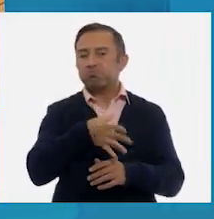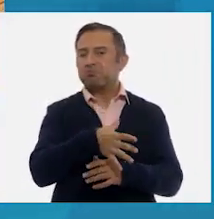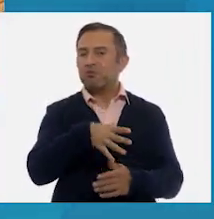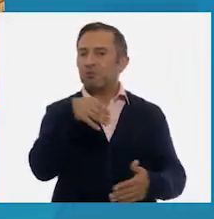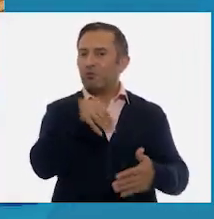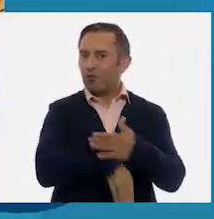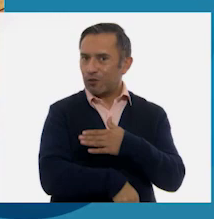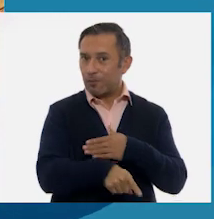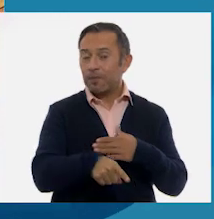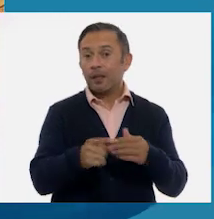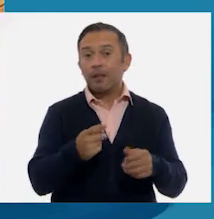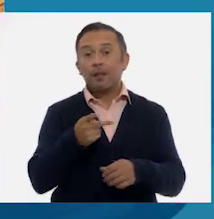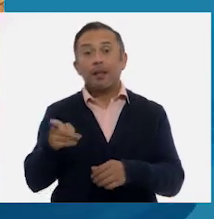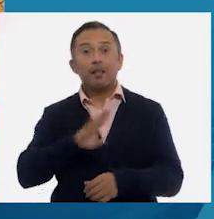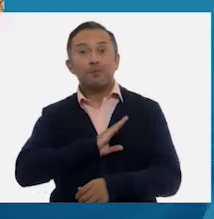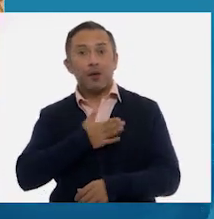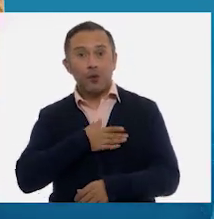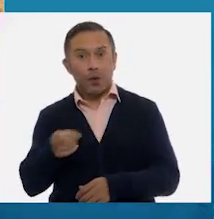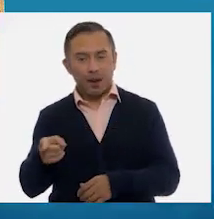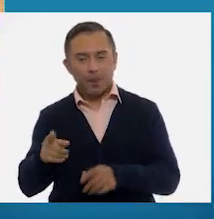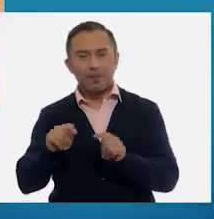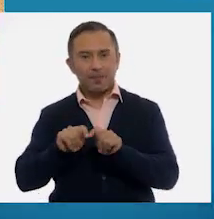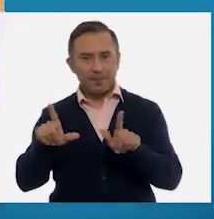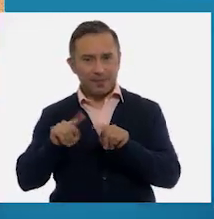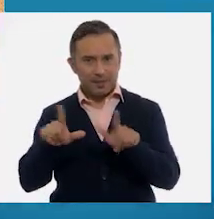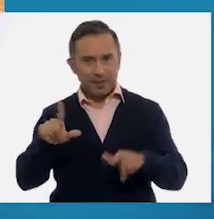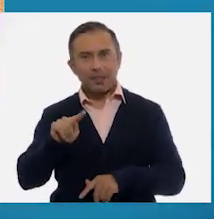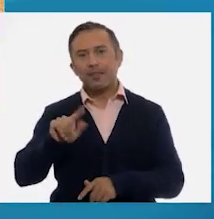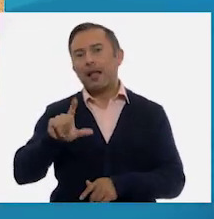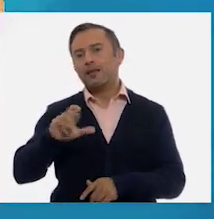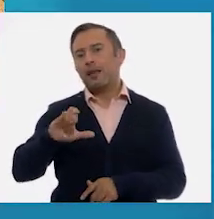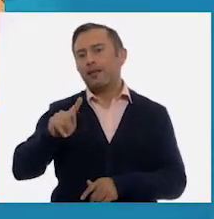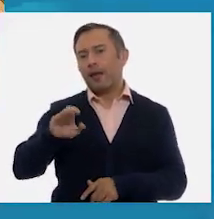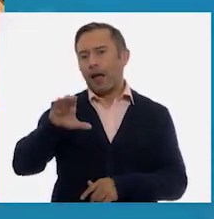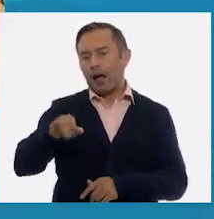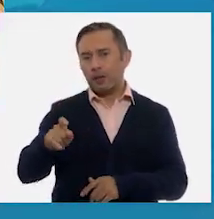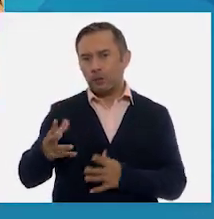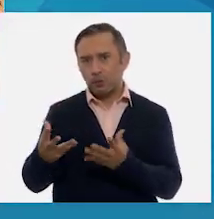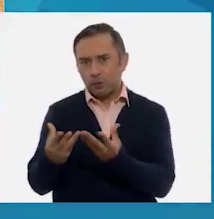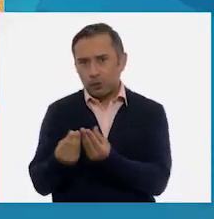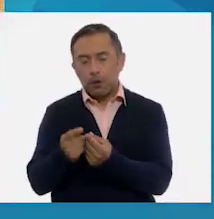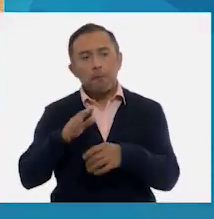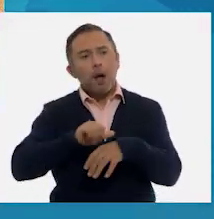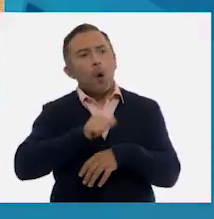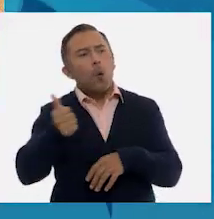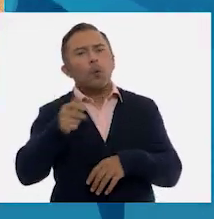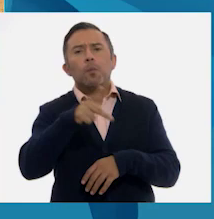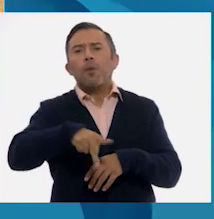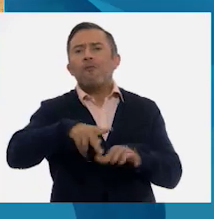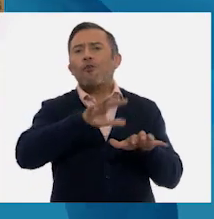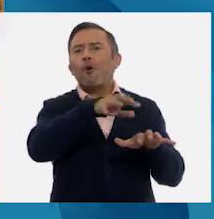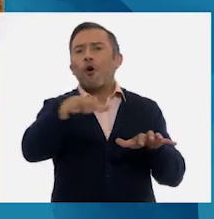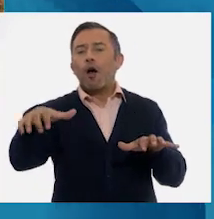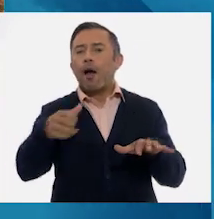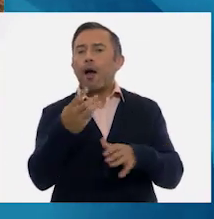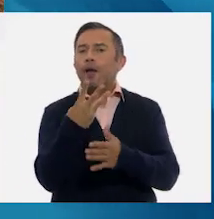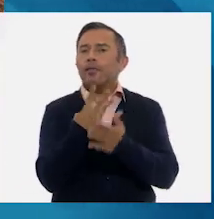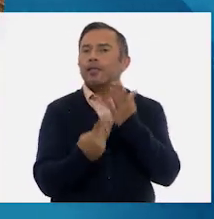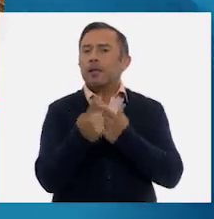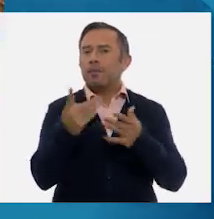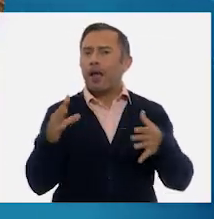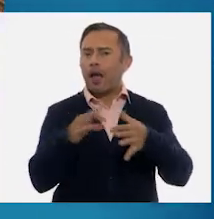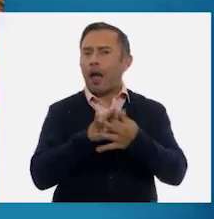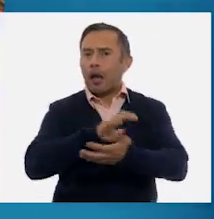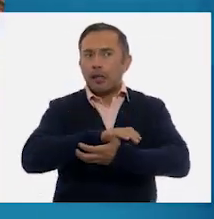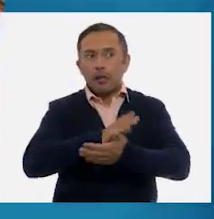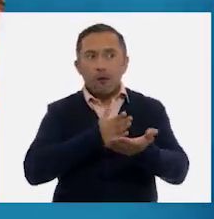los tlaxcaltecas, se dieron a la tarea de conquistar los señoríos que no habían sido sometidos por la Triple Alianza. ¿Sabes cuáles